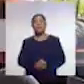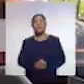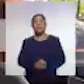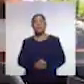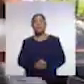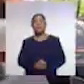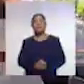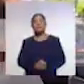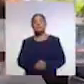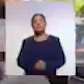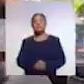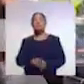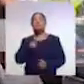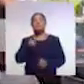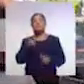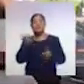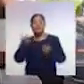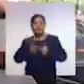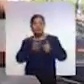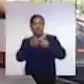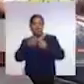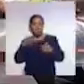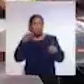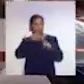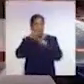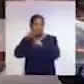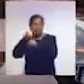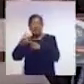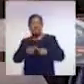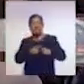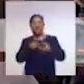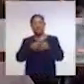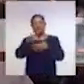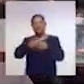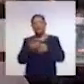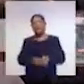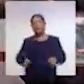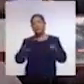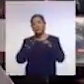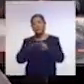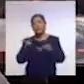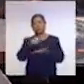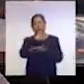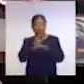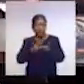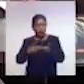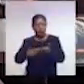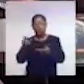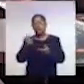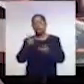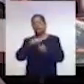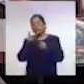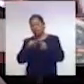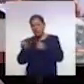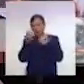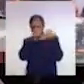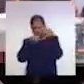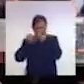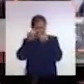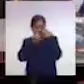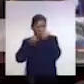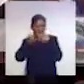que se van a canalizar a varios proyectos importantes de los programas nacionales estratégicos, se